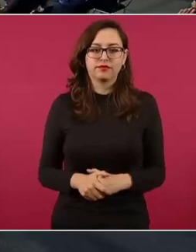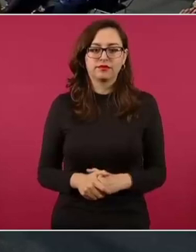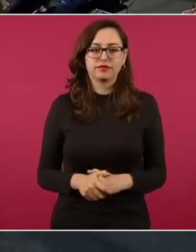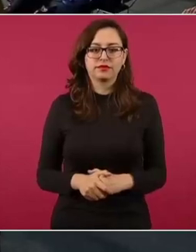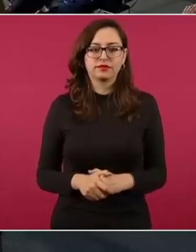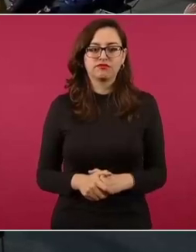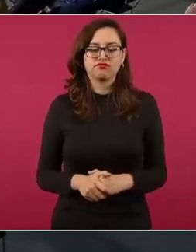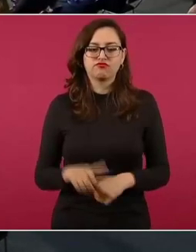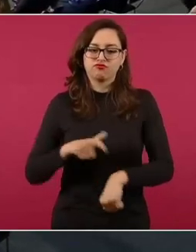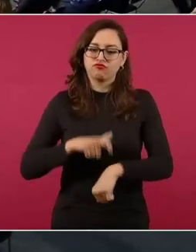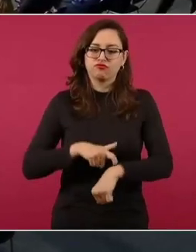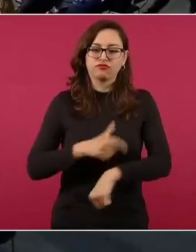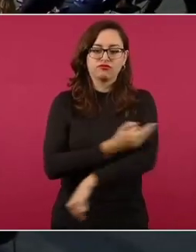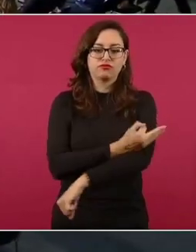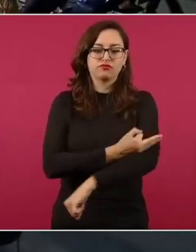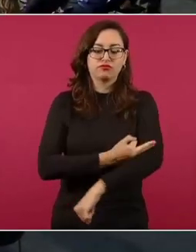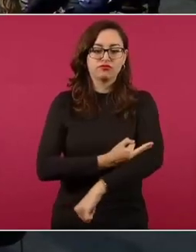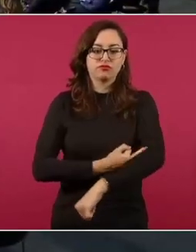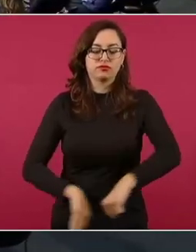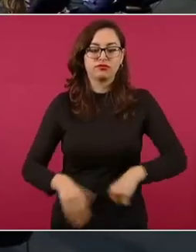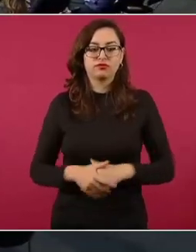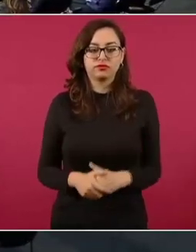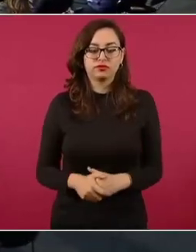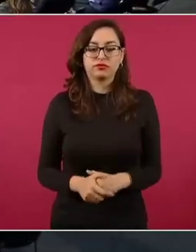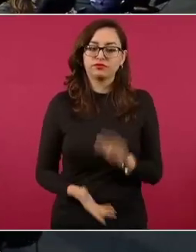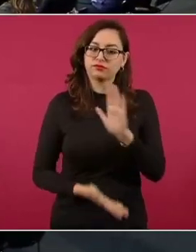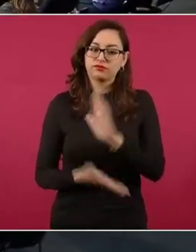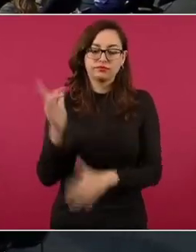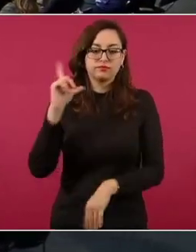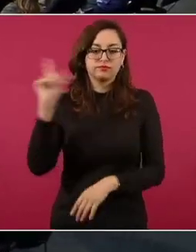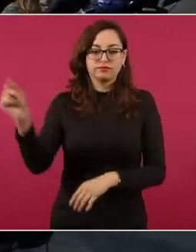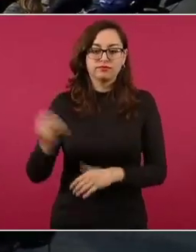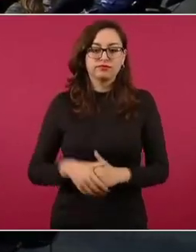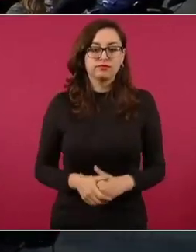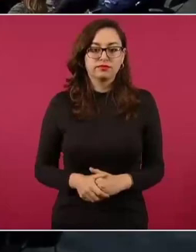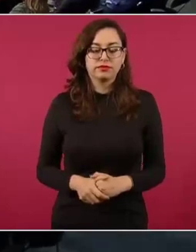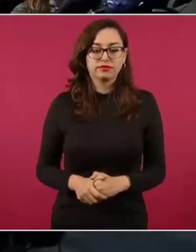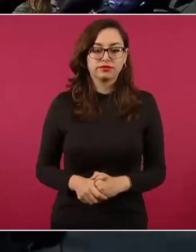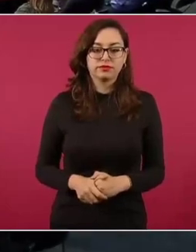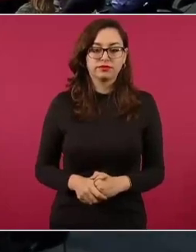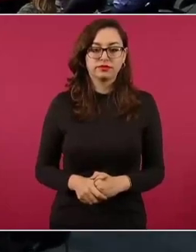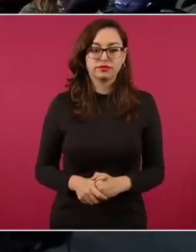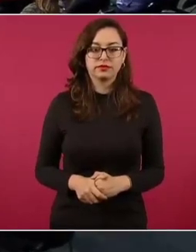Quédense, es que ya es tarde ya y tenemos que irnos.